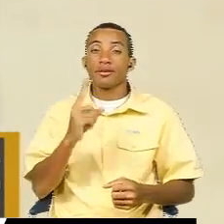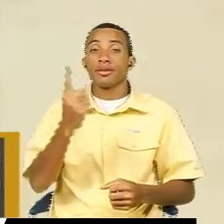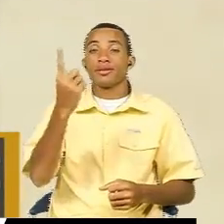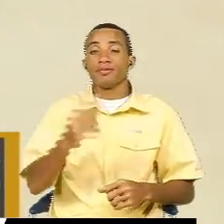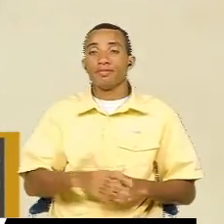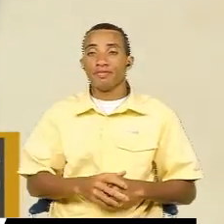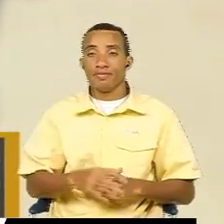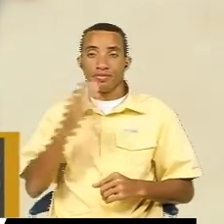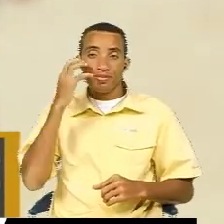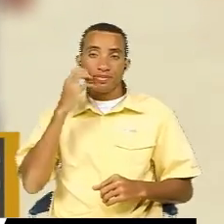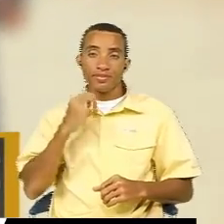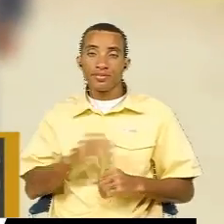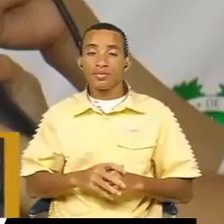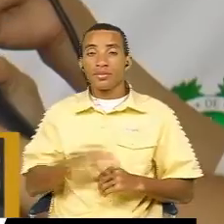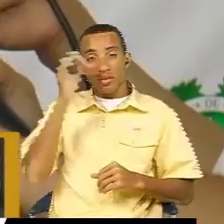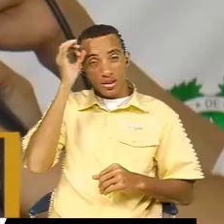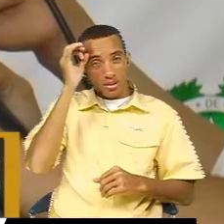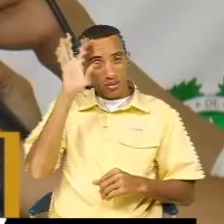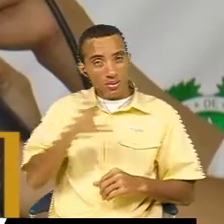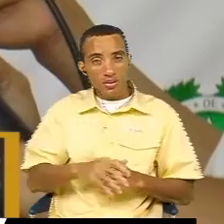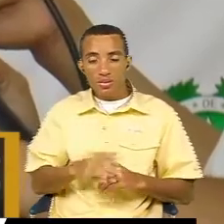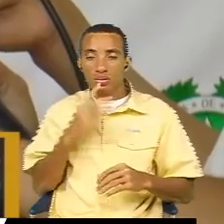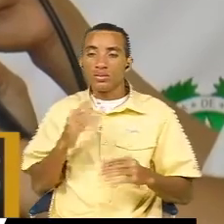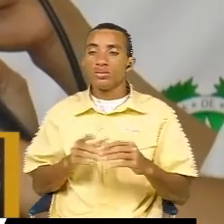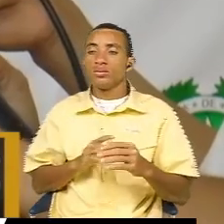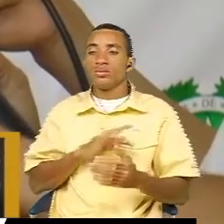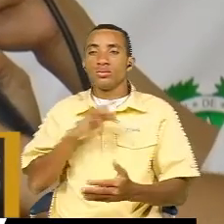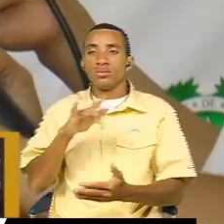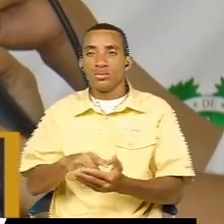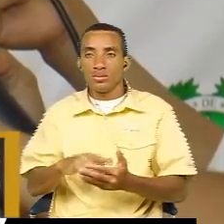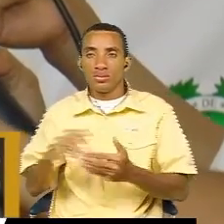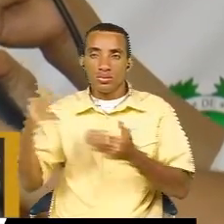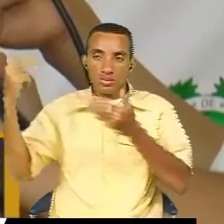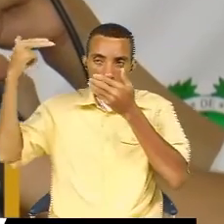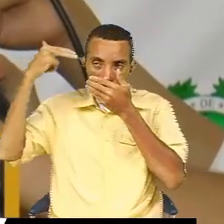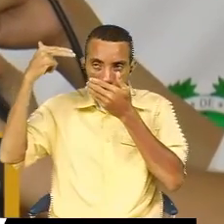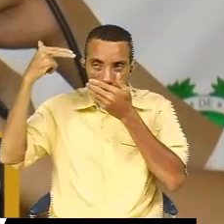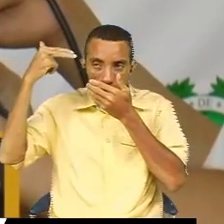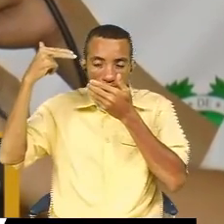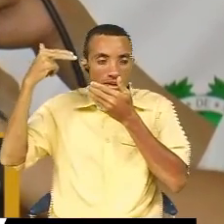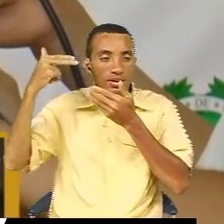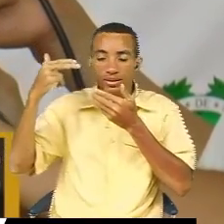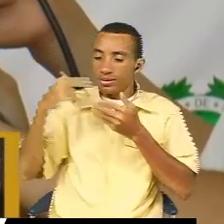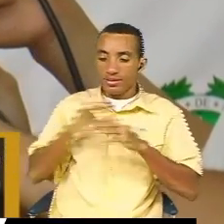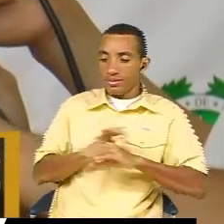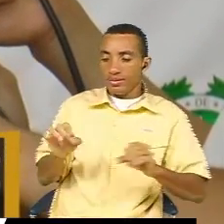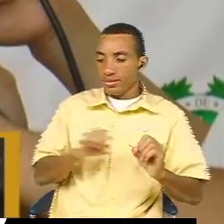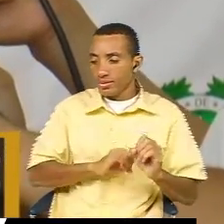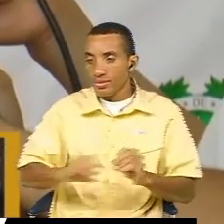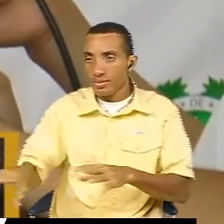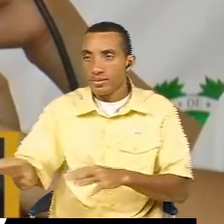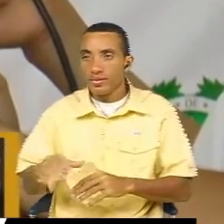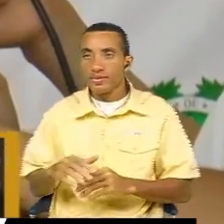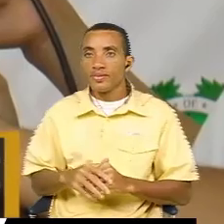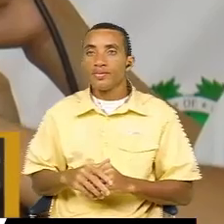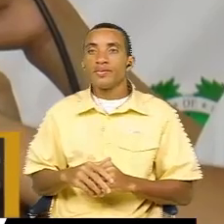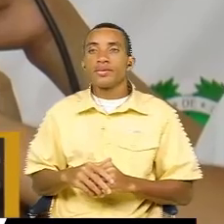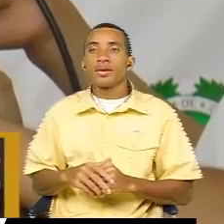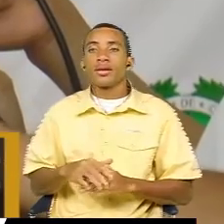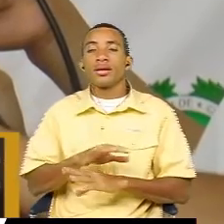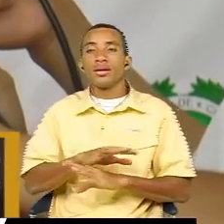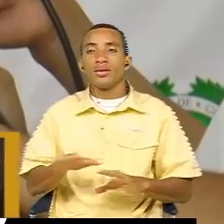del hurto, cuando se retire la persona para cometer el hurto, el secuestro se extingue, porque pues la finalidad no era el secuestro, la